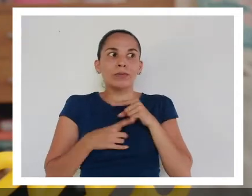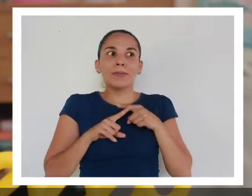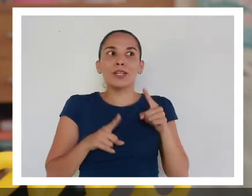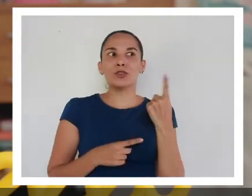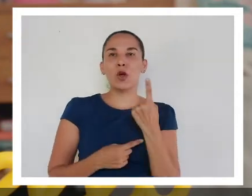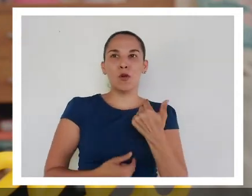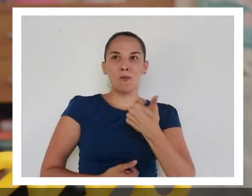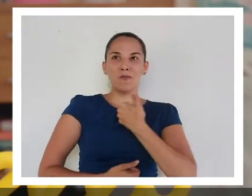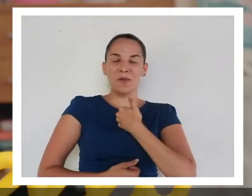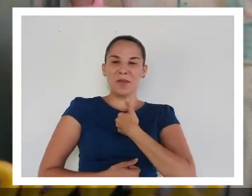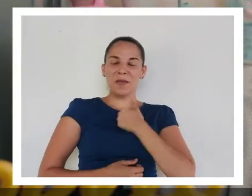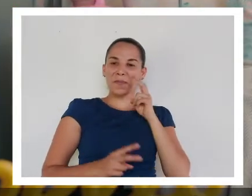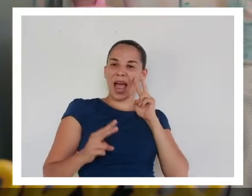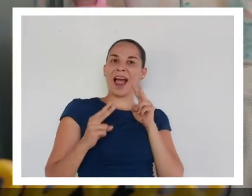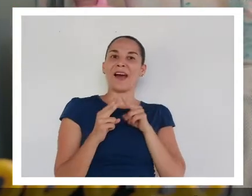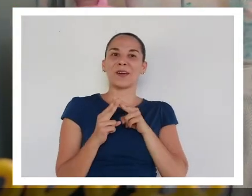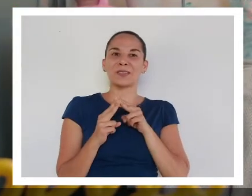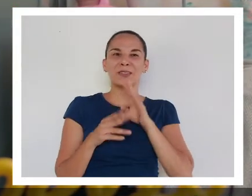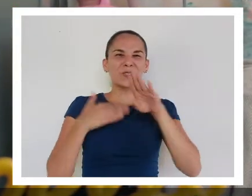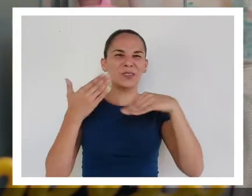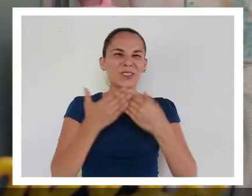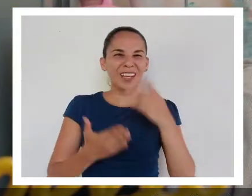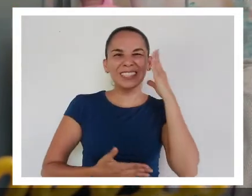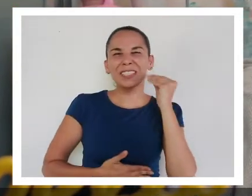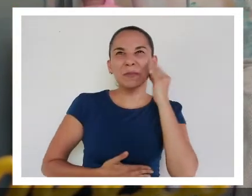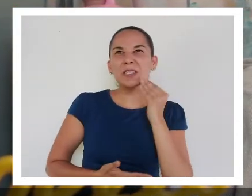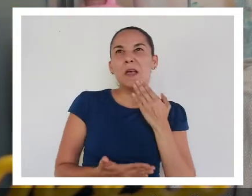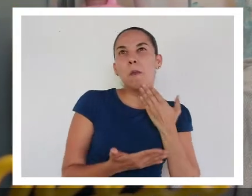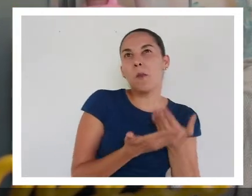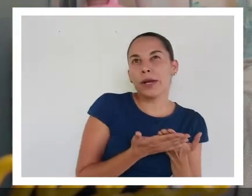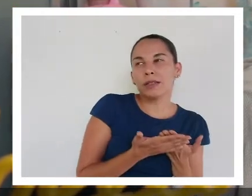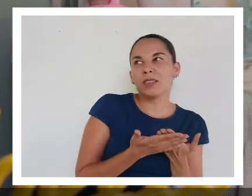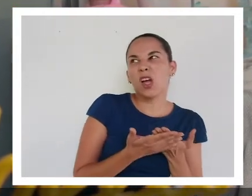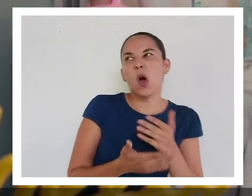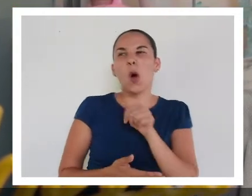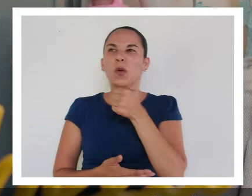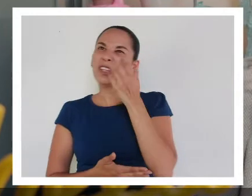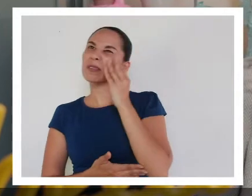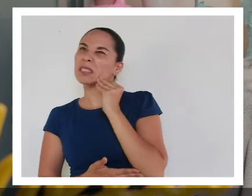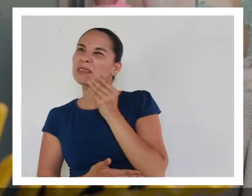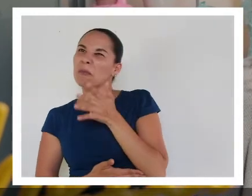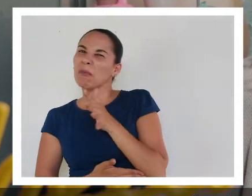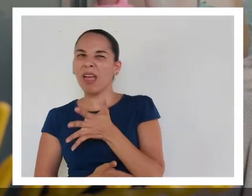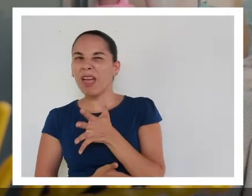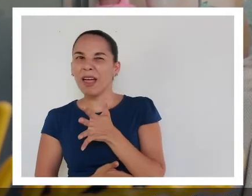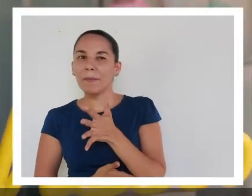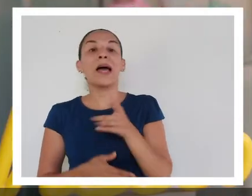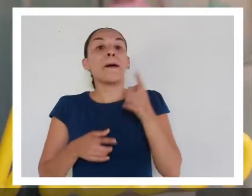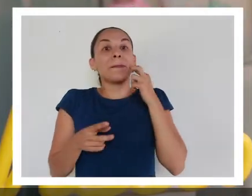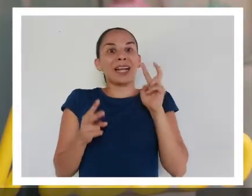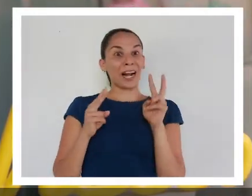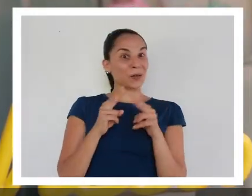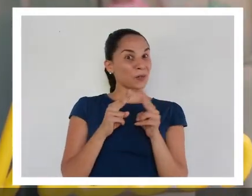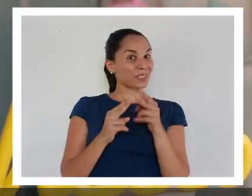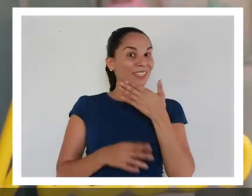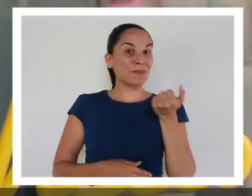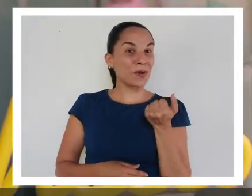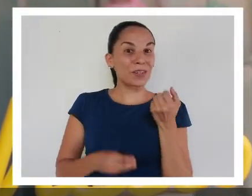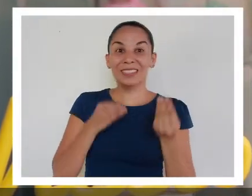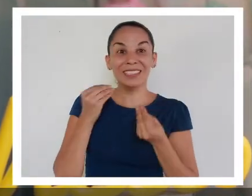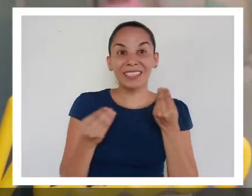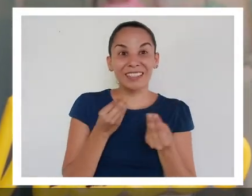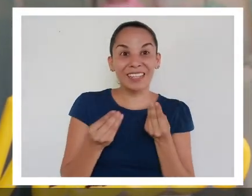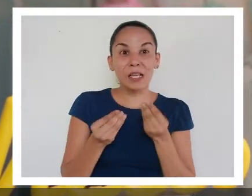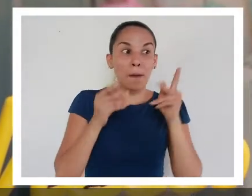solo vos podés conocer. Además de todas aquellas experiencias vividas buenas y no tan buenas. Para conocerte mejor,